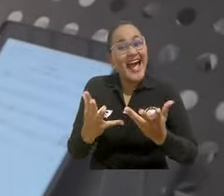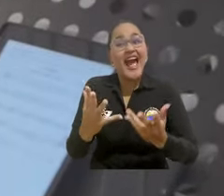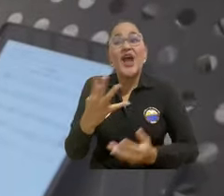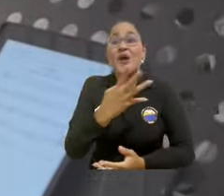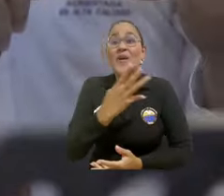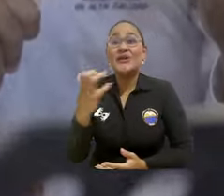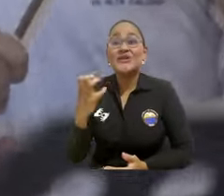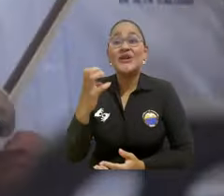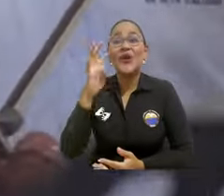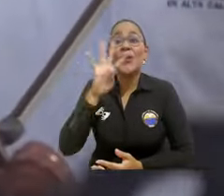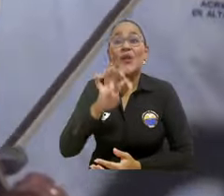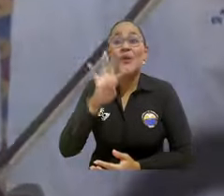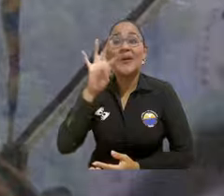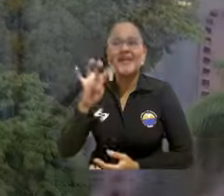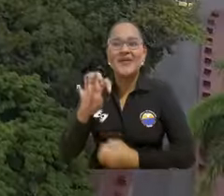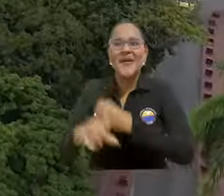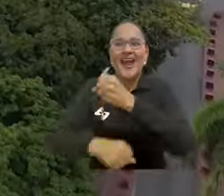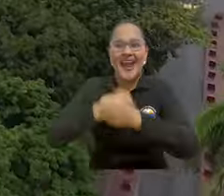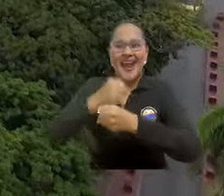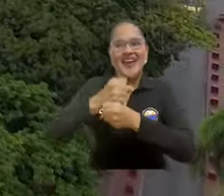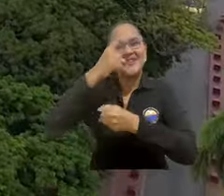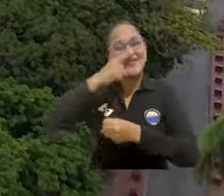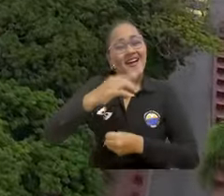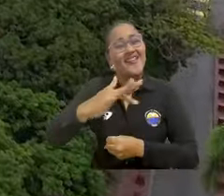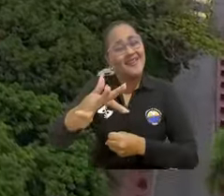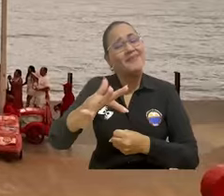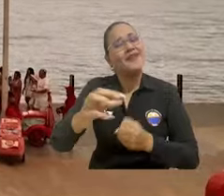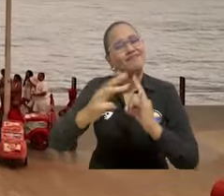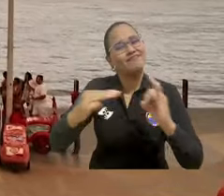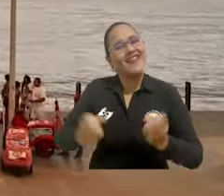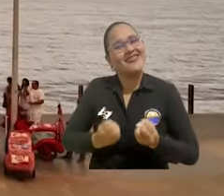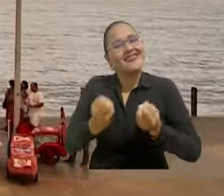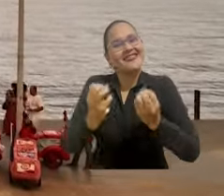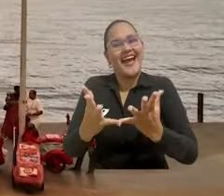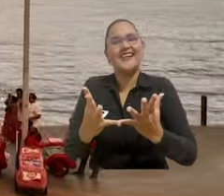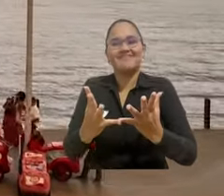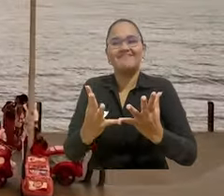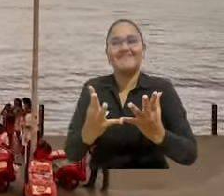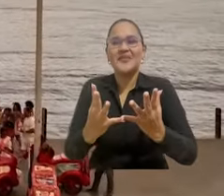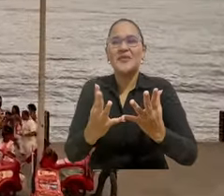parte de la celebración de sus 499 años de fundación.